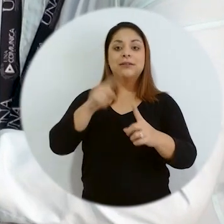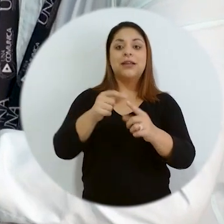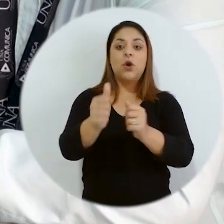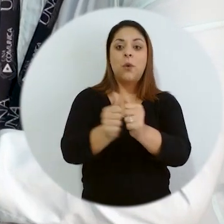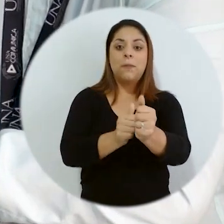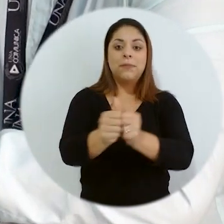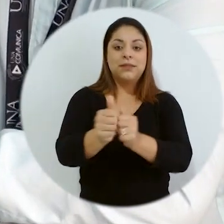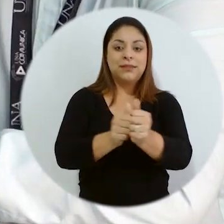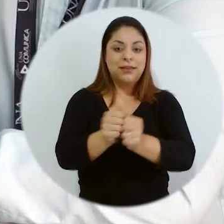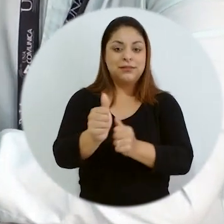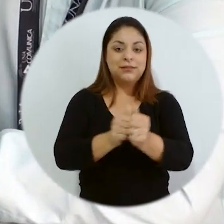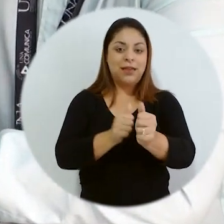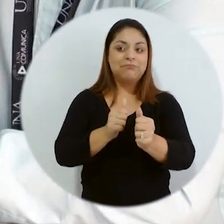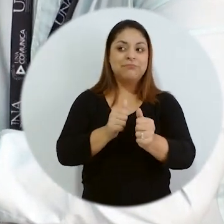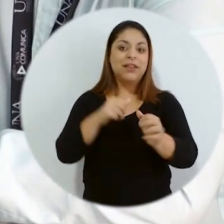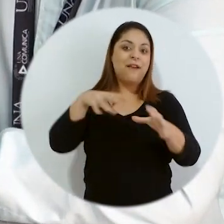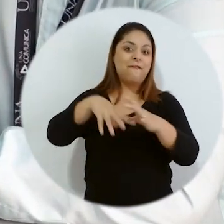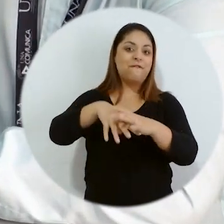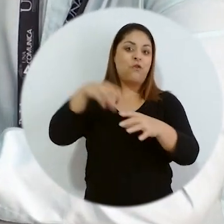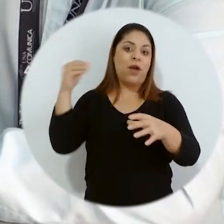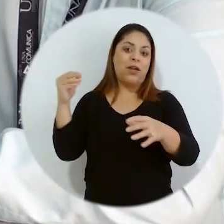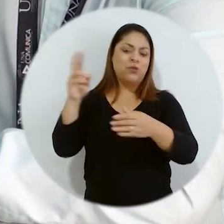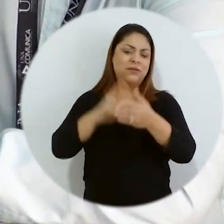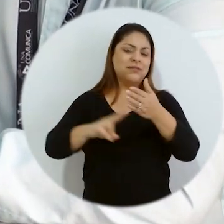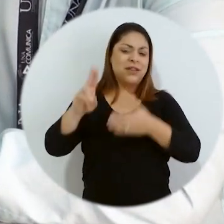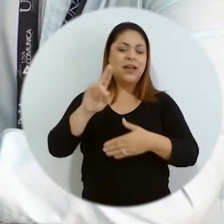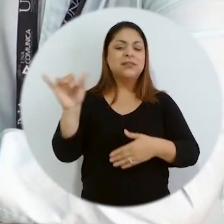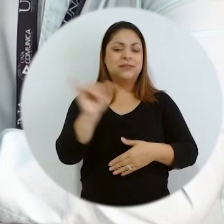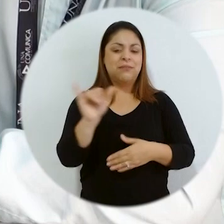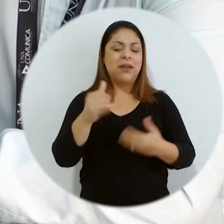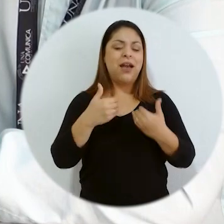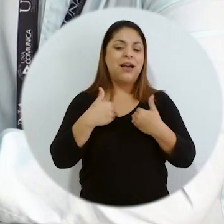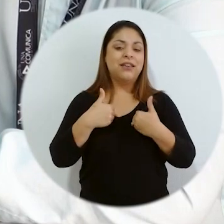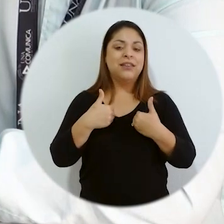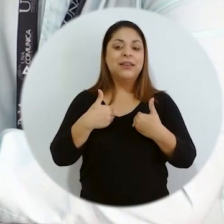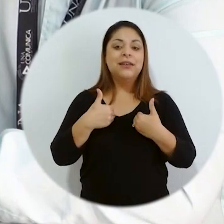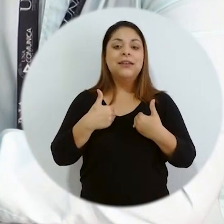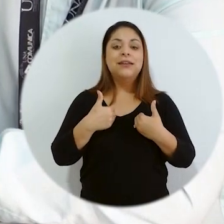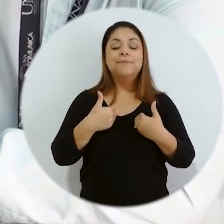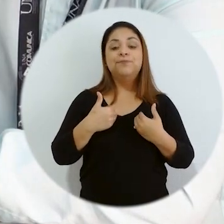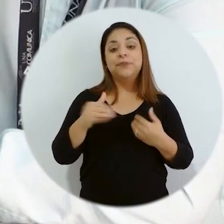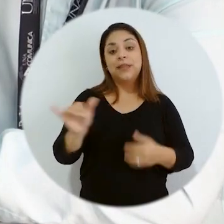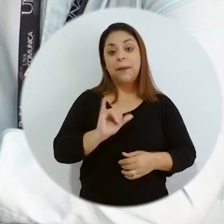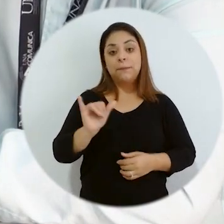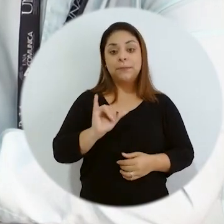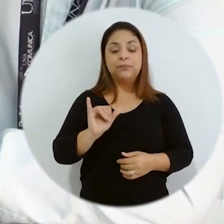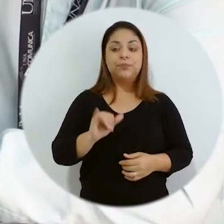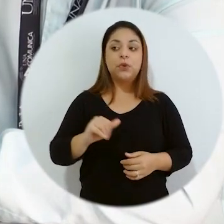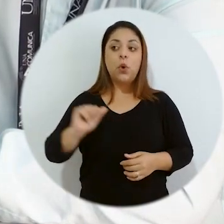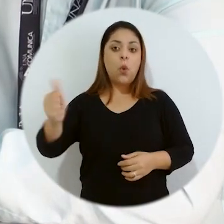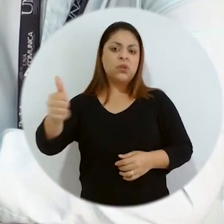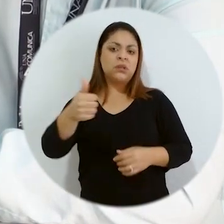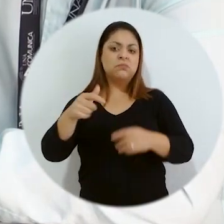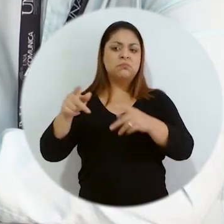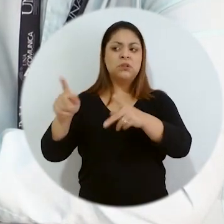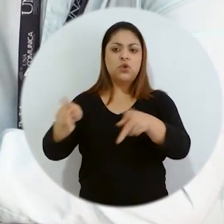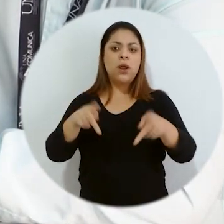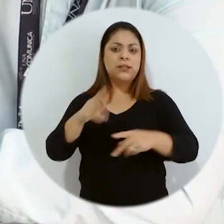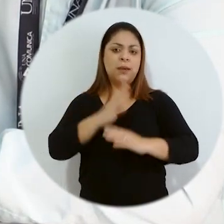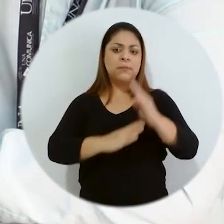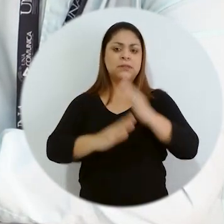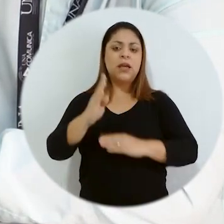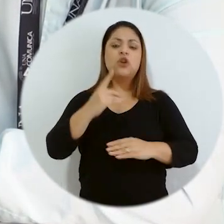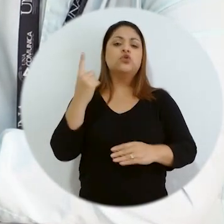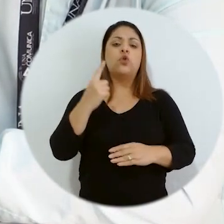inclusive ya hasta a nivel competitivo, ¿verdad? Incluso hasta fuera de la universidad. Y otros pues lo han logrado hacer incluso más desde